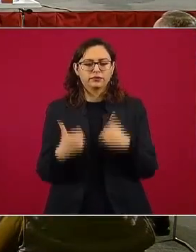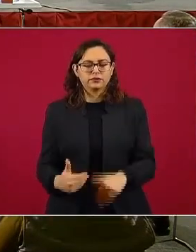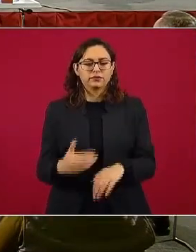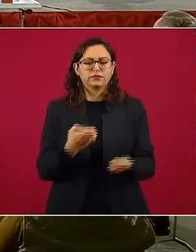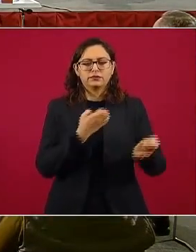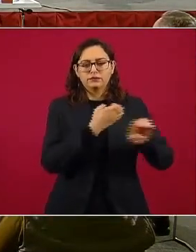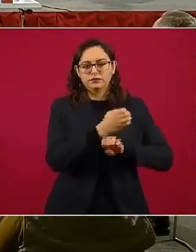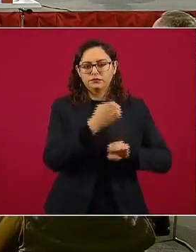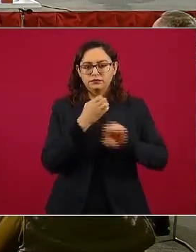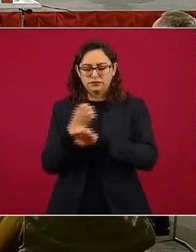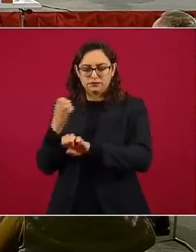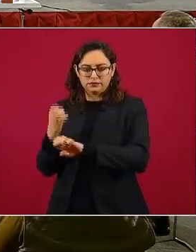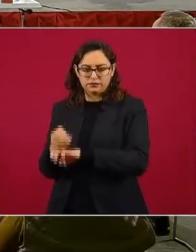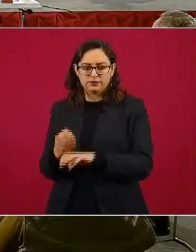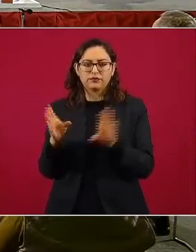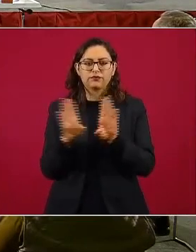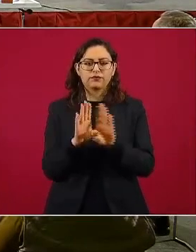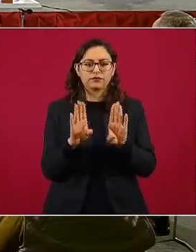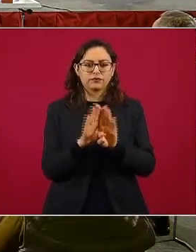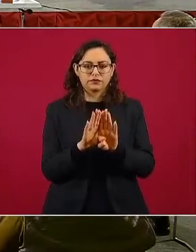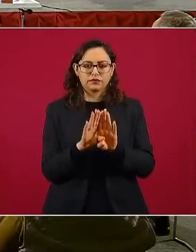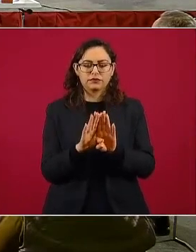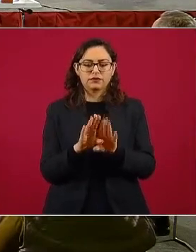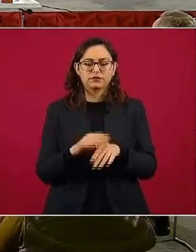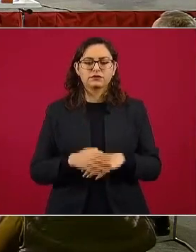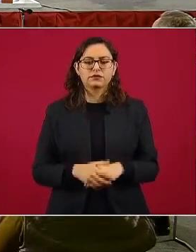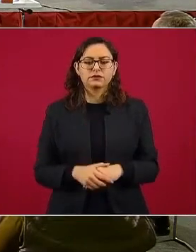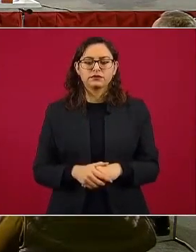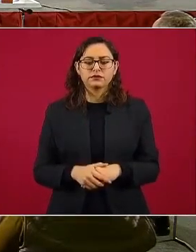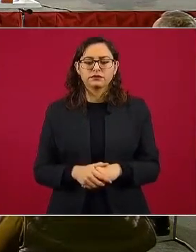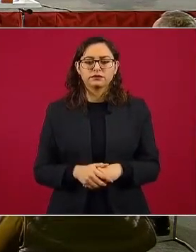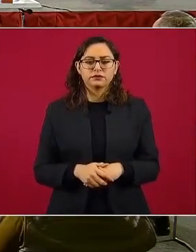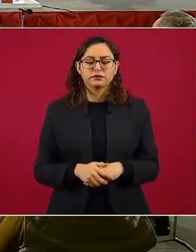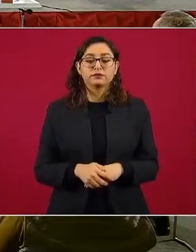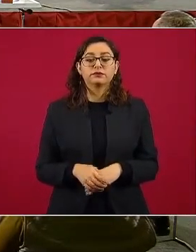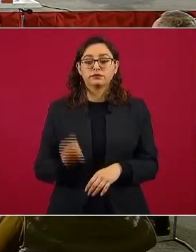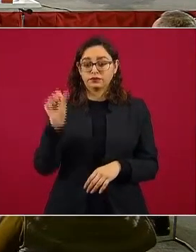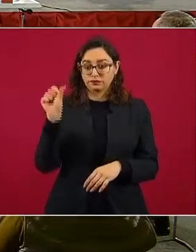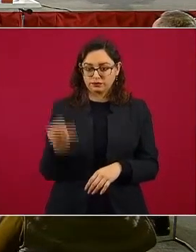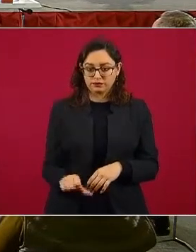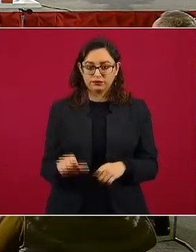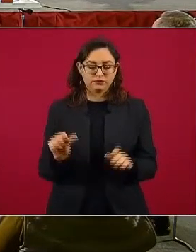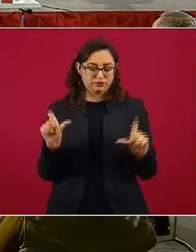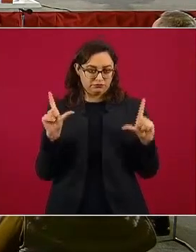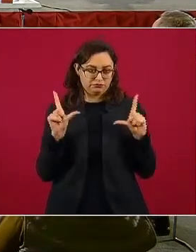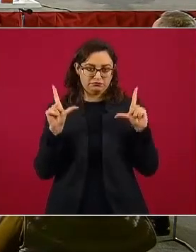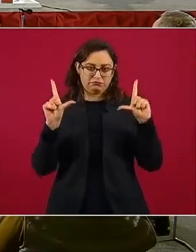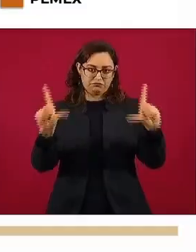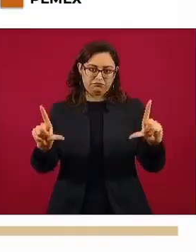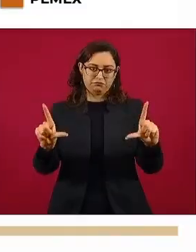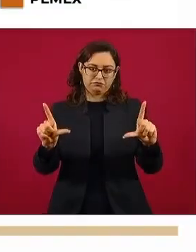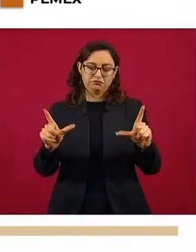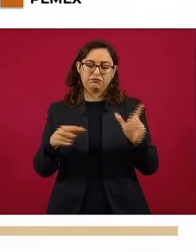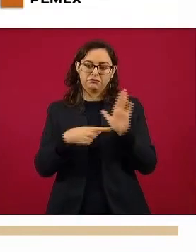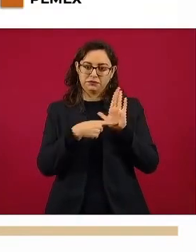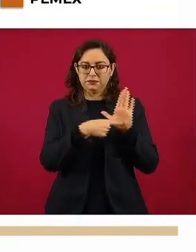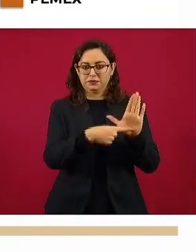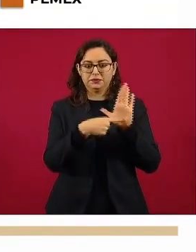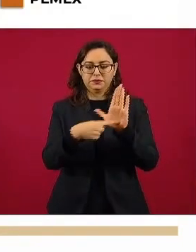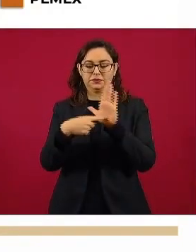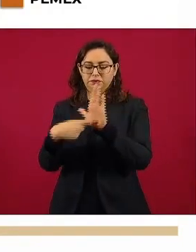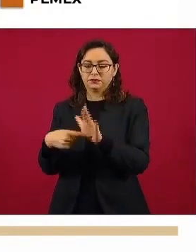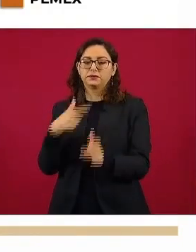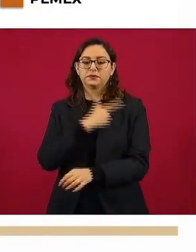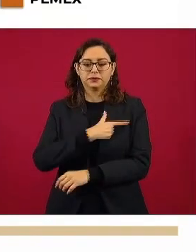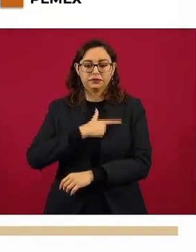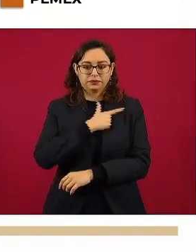es la siguiente y a partir de hoy se empezarán a develar todas estas placas. Por eso es que nos da tanto gusto que el día de